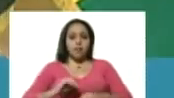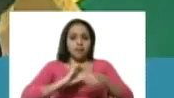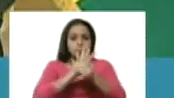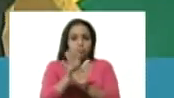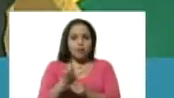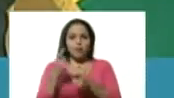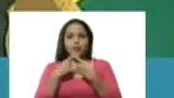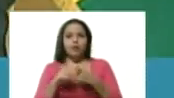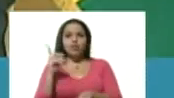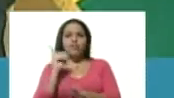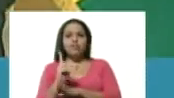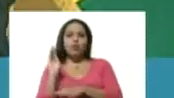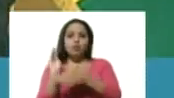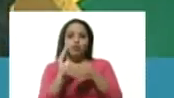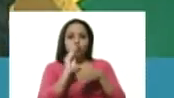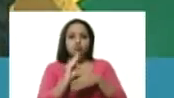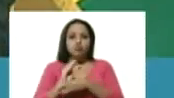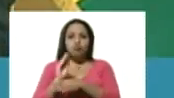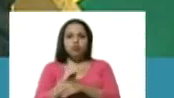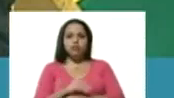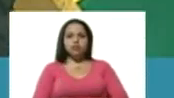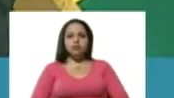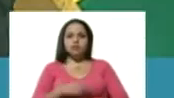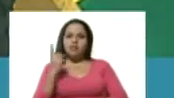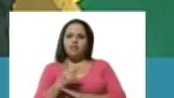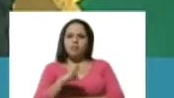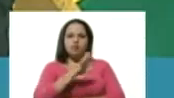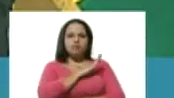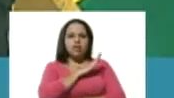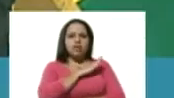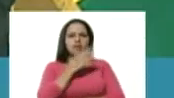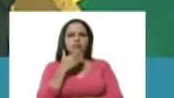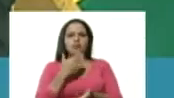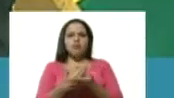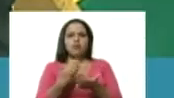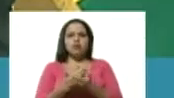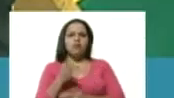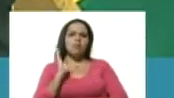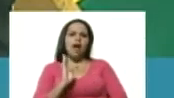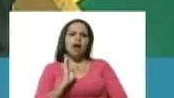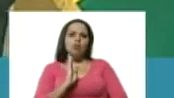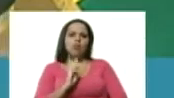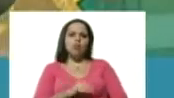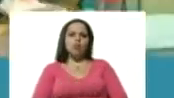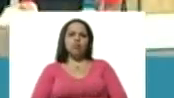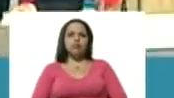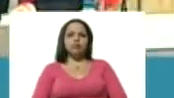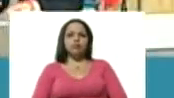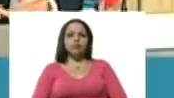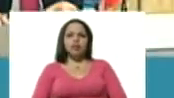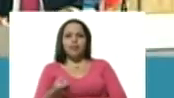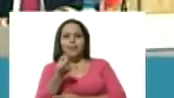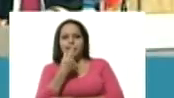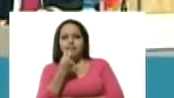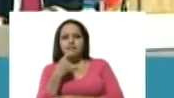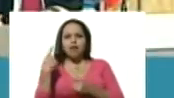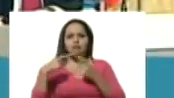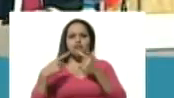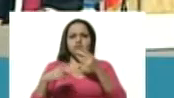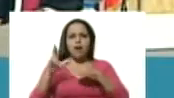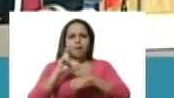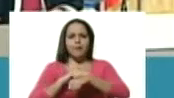que tomar las previsiones, hay que tener, como se ha propuesto, un banco de medicinas, de insumos,